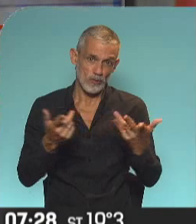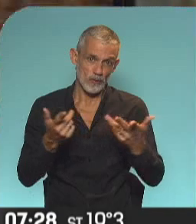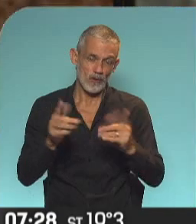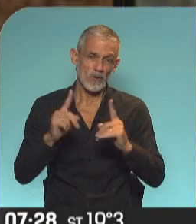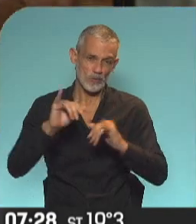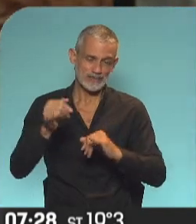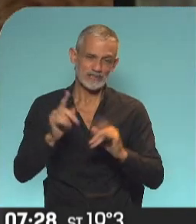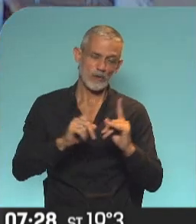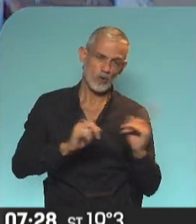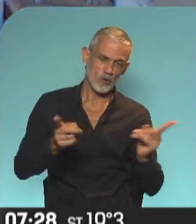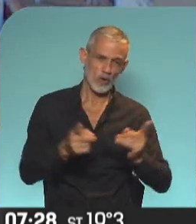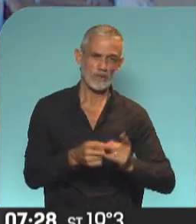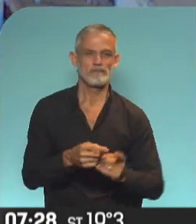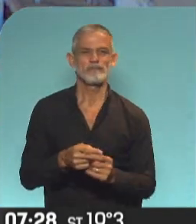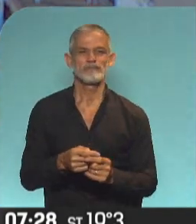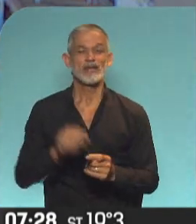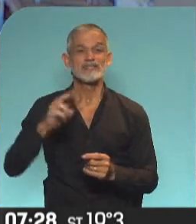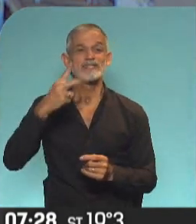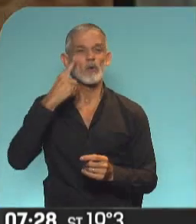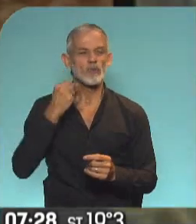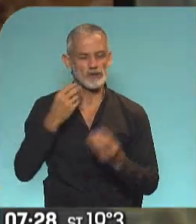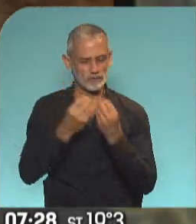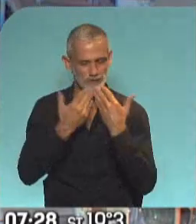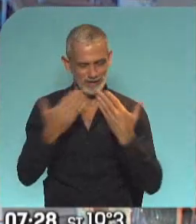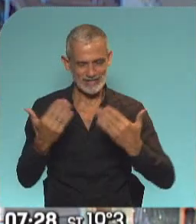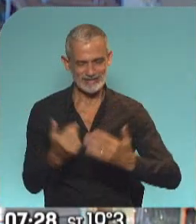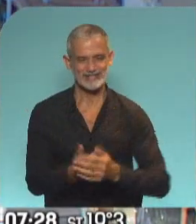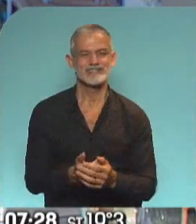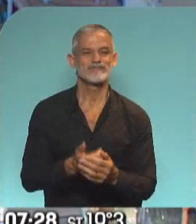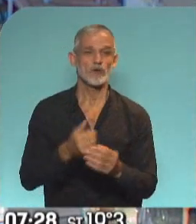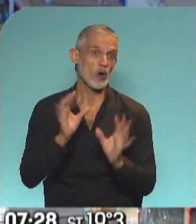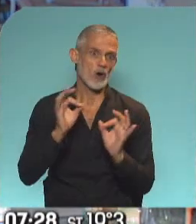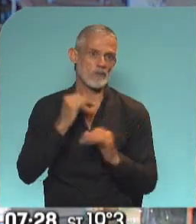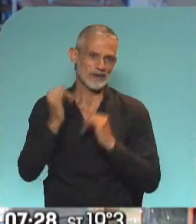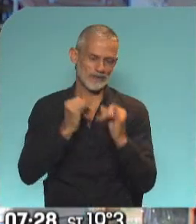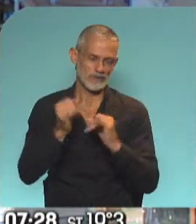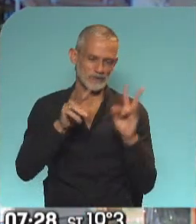paro. Ahí vemos entonces en pantalla este segundo día del paro. Muchas gracias, Florencia Barragán, muy completo como siempre. Seguimos de la siguiente manera.